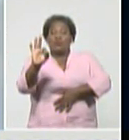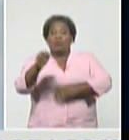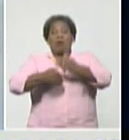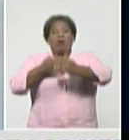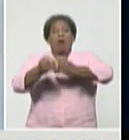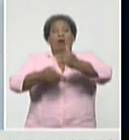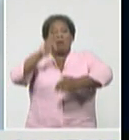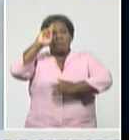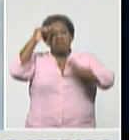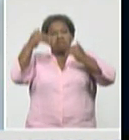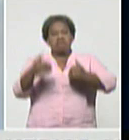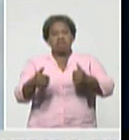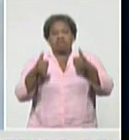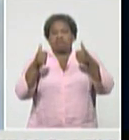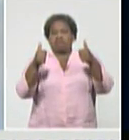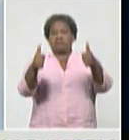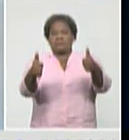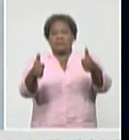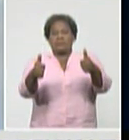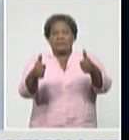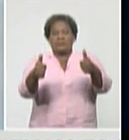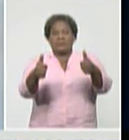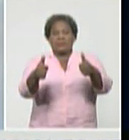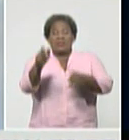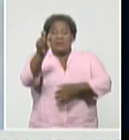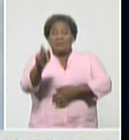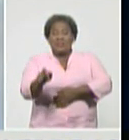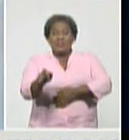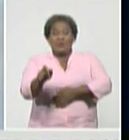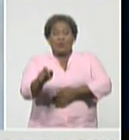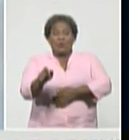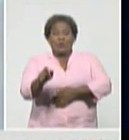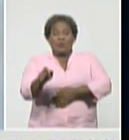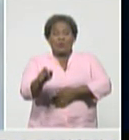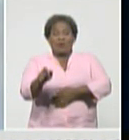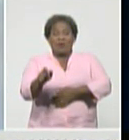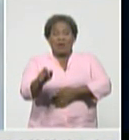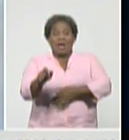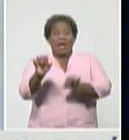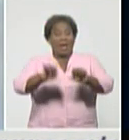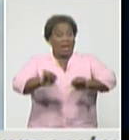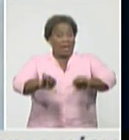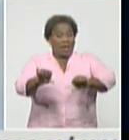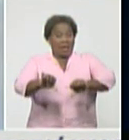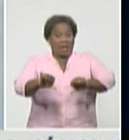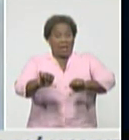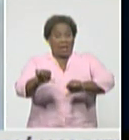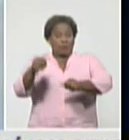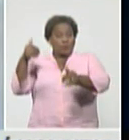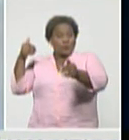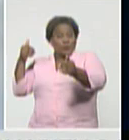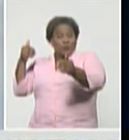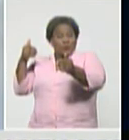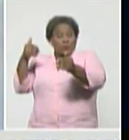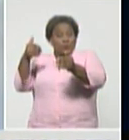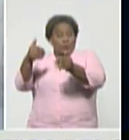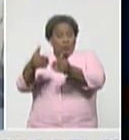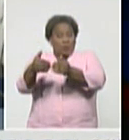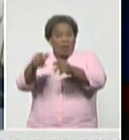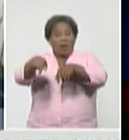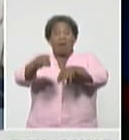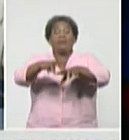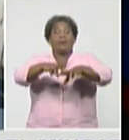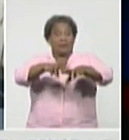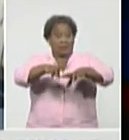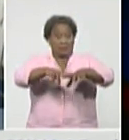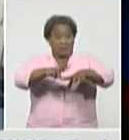estable. La paciente que se encuentra reportada de crítica desde hace varios días, que es de aquí de La Habana,